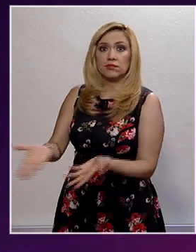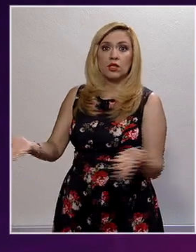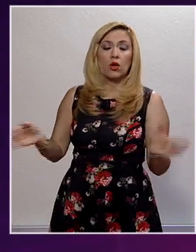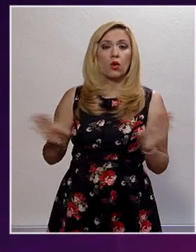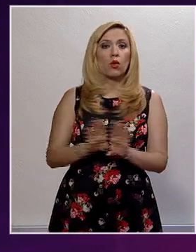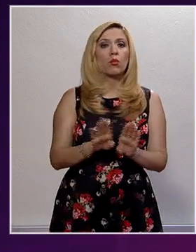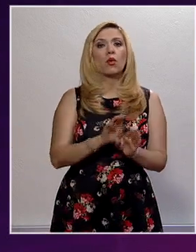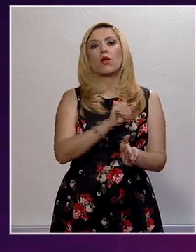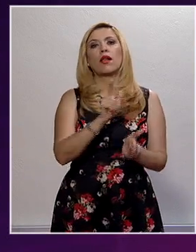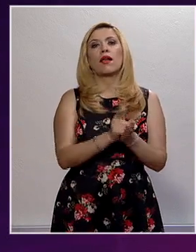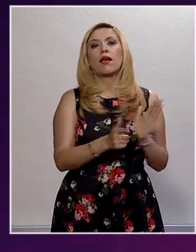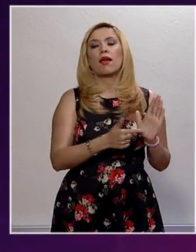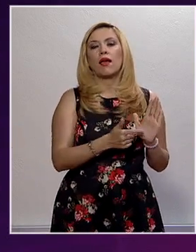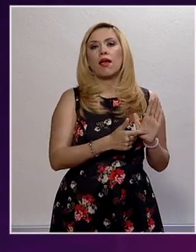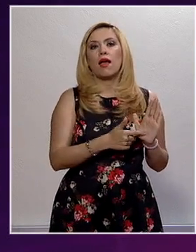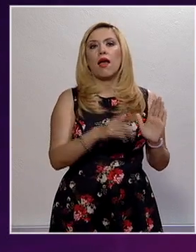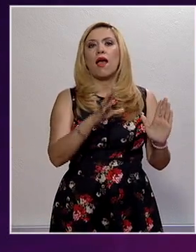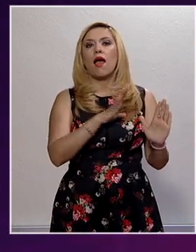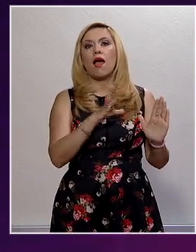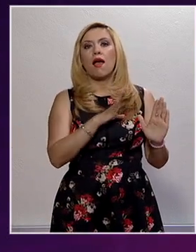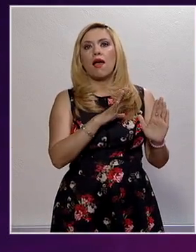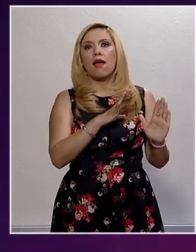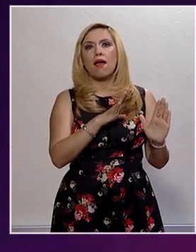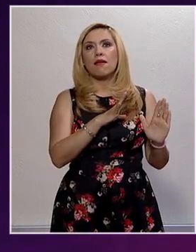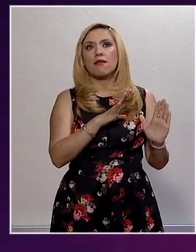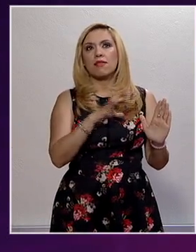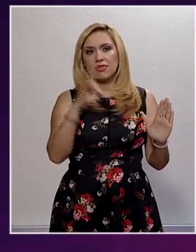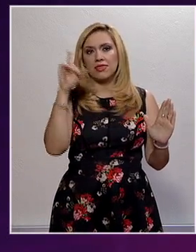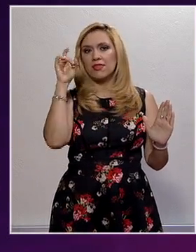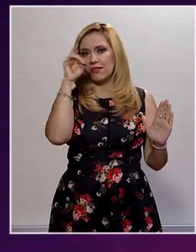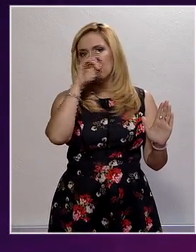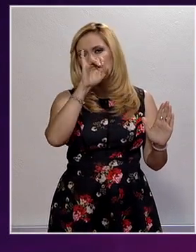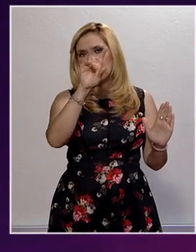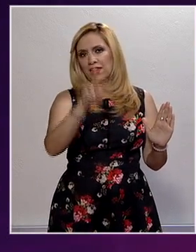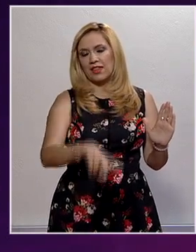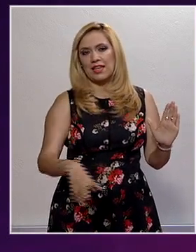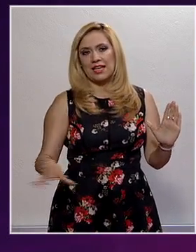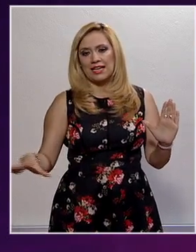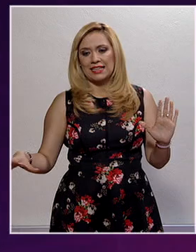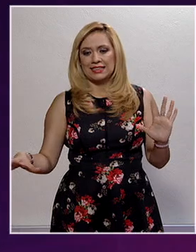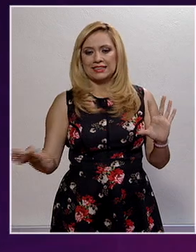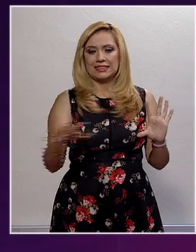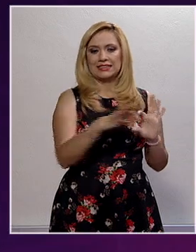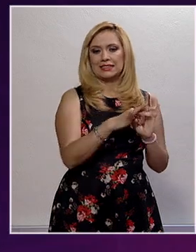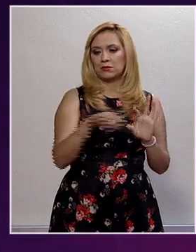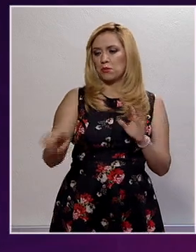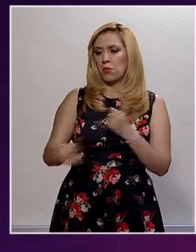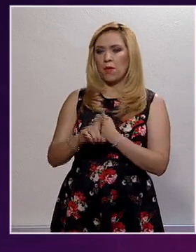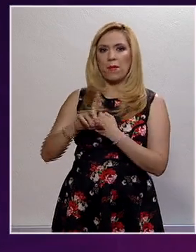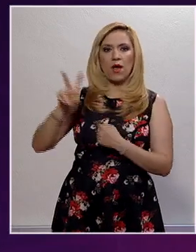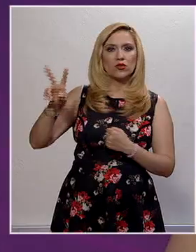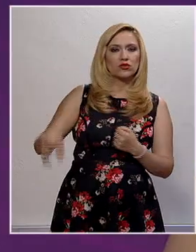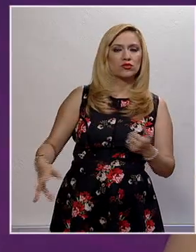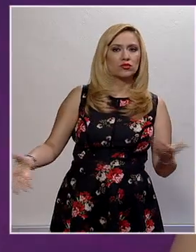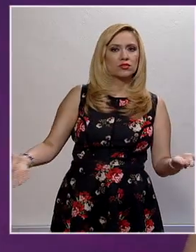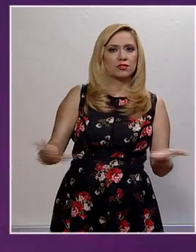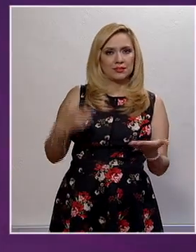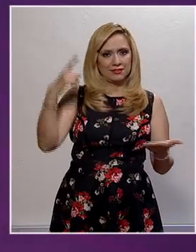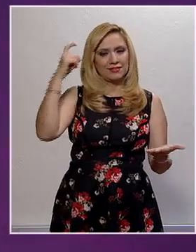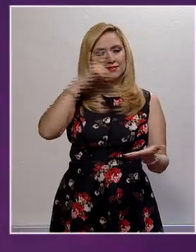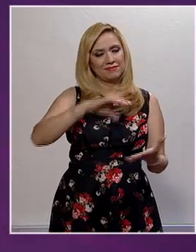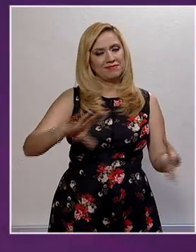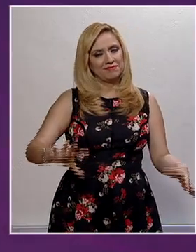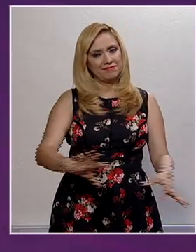el derecho es difícil que permee esa realidad, ¿no? Es esta relación compleja